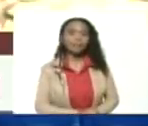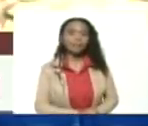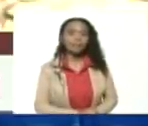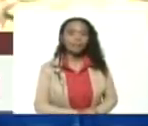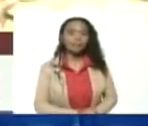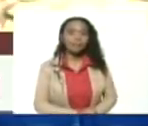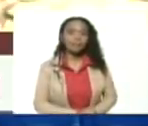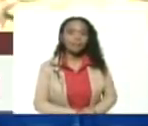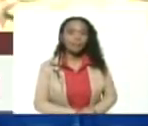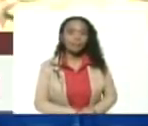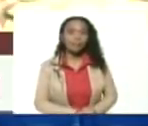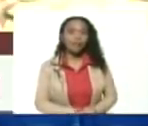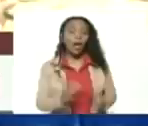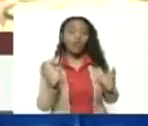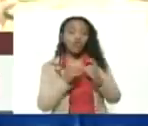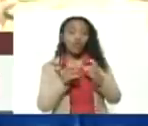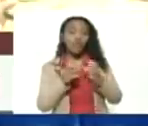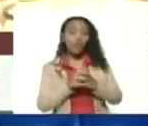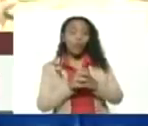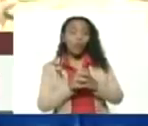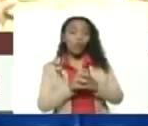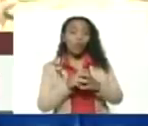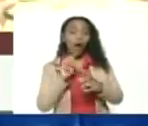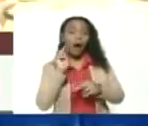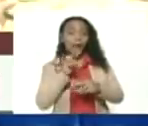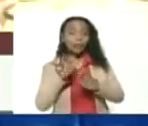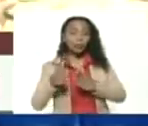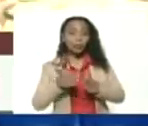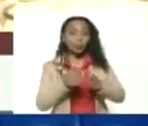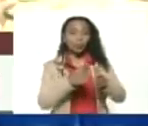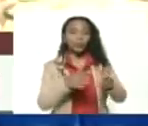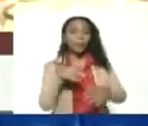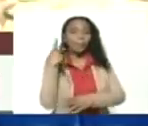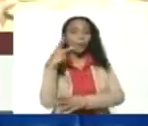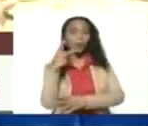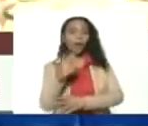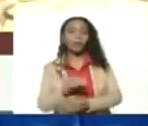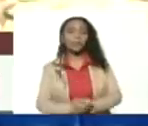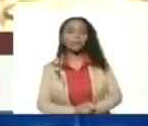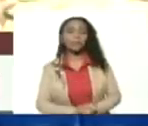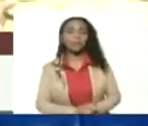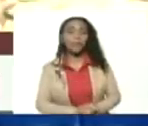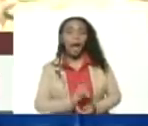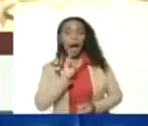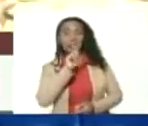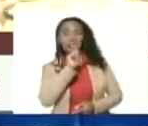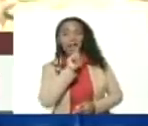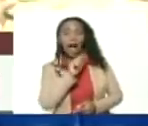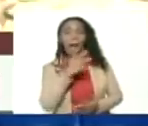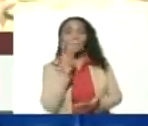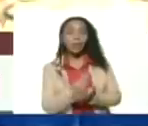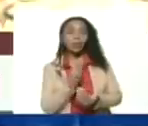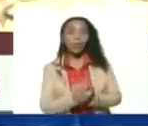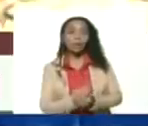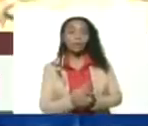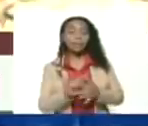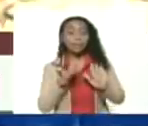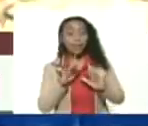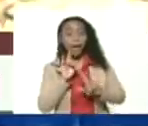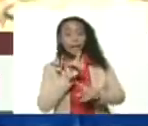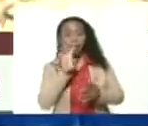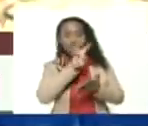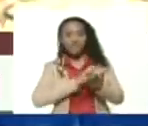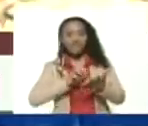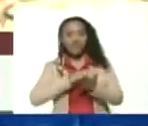Marcano. En el sector El Guayabal, vía La Toscana, parroquia Boquerón, allá en Maturín, precisamente en la